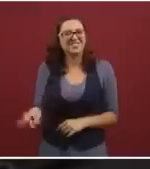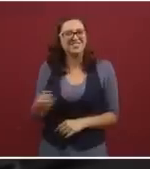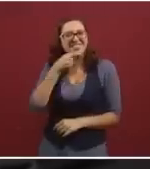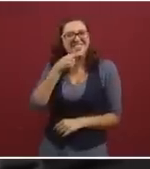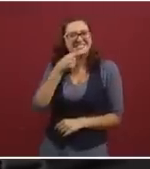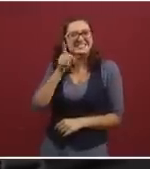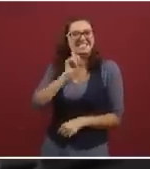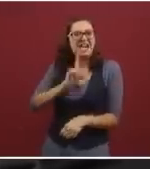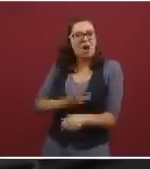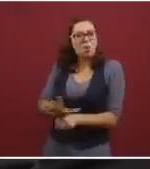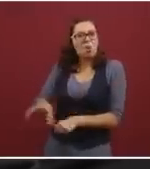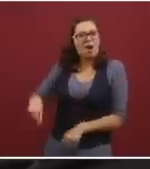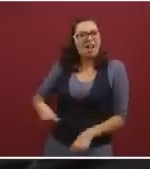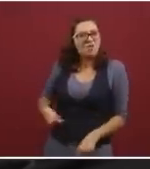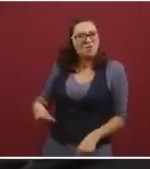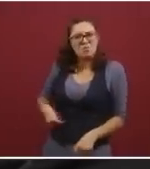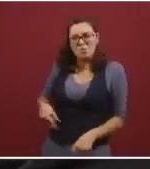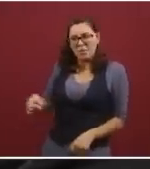niña?